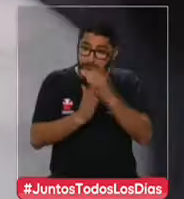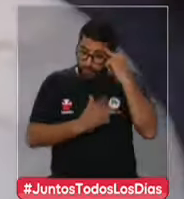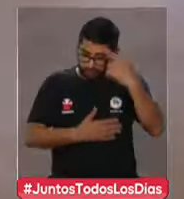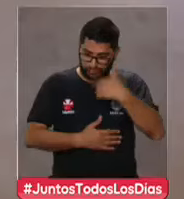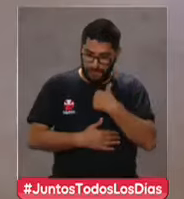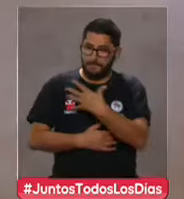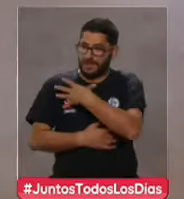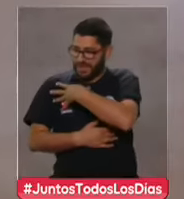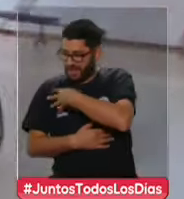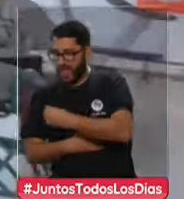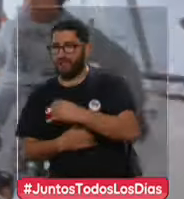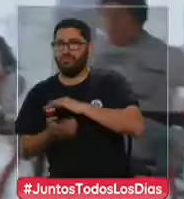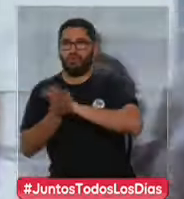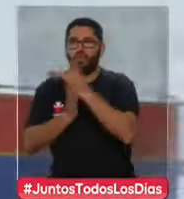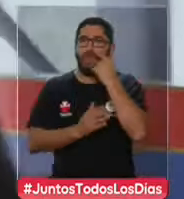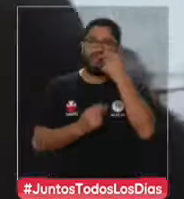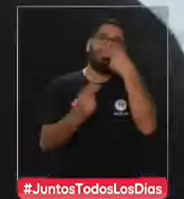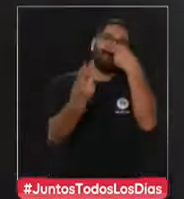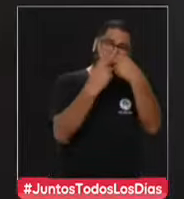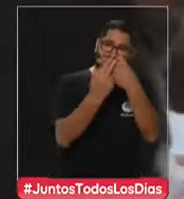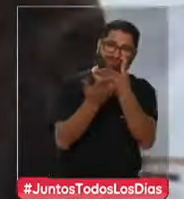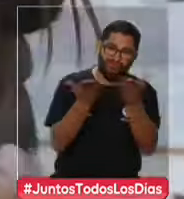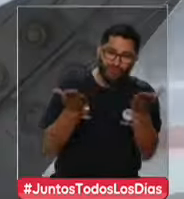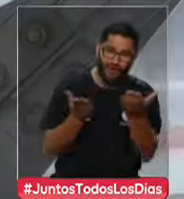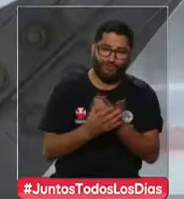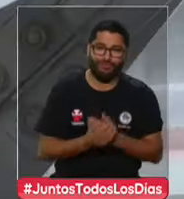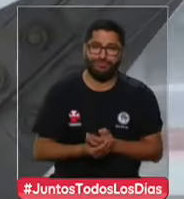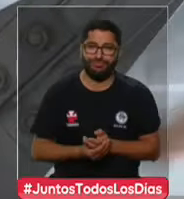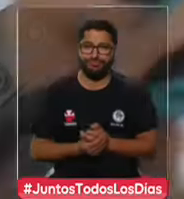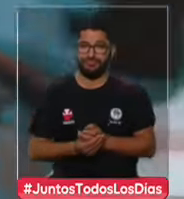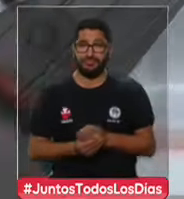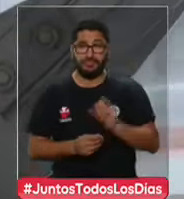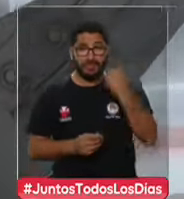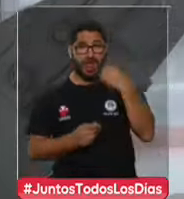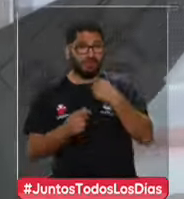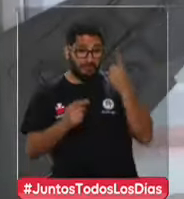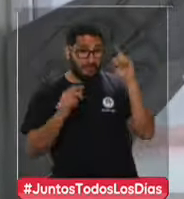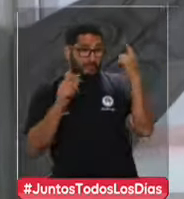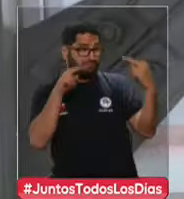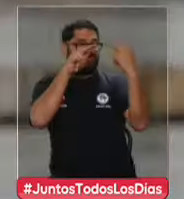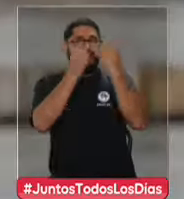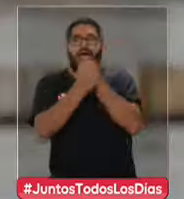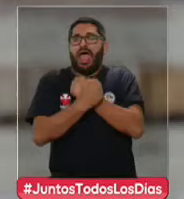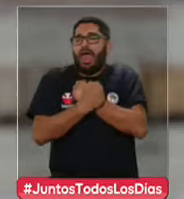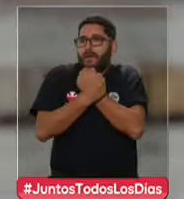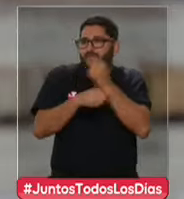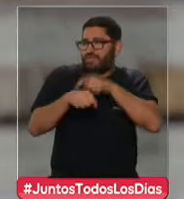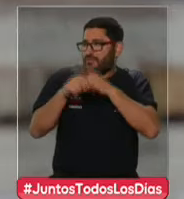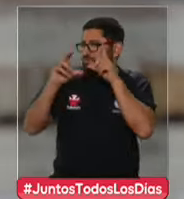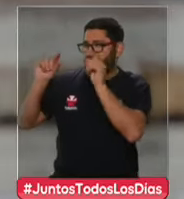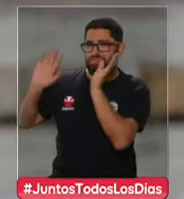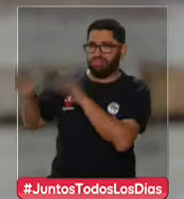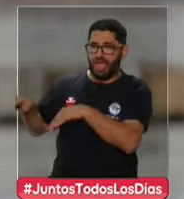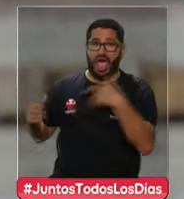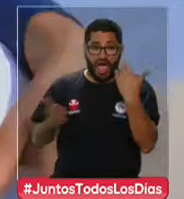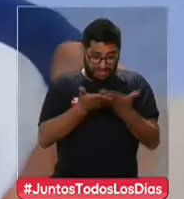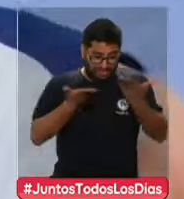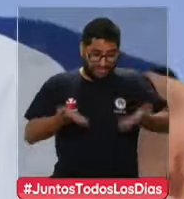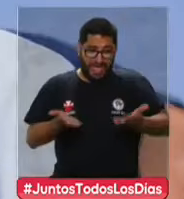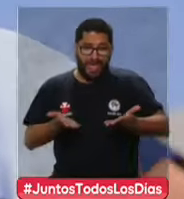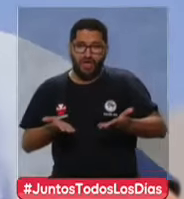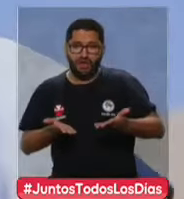hijas y también de Teletón. Dicen que el primer amor dura poco. En el caso de nosotros, y hasta el día de hoy sigue